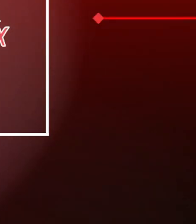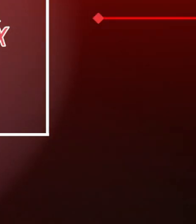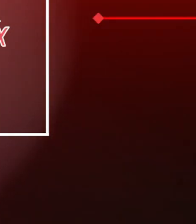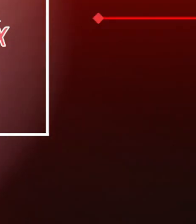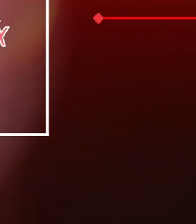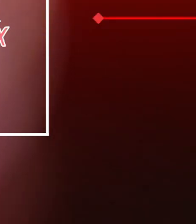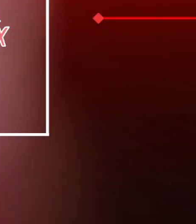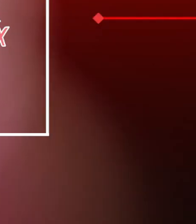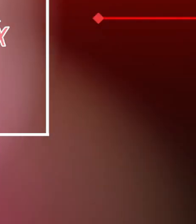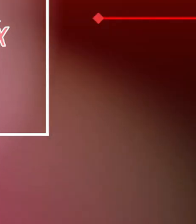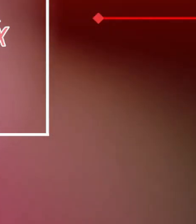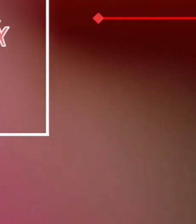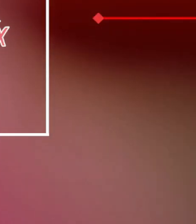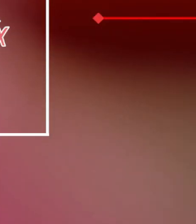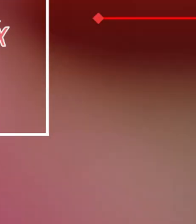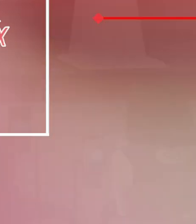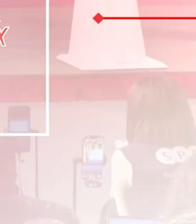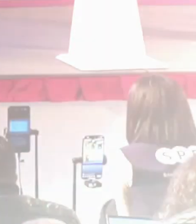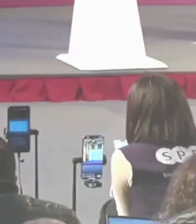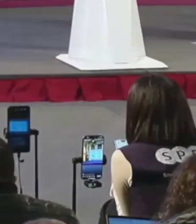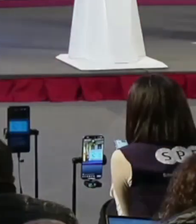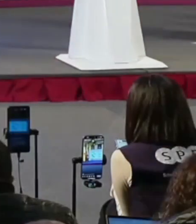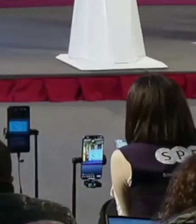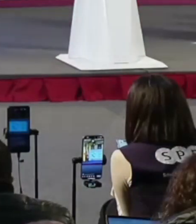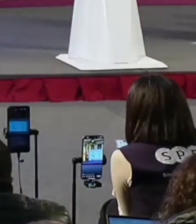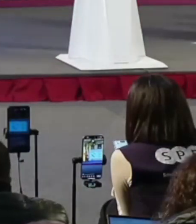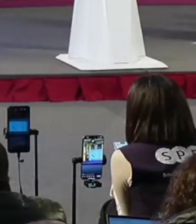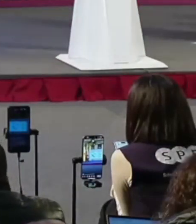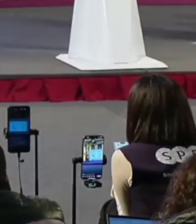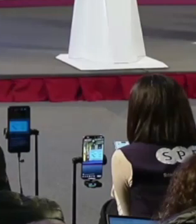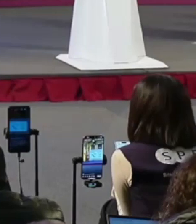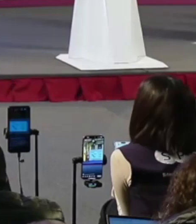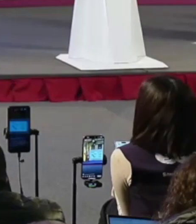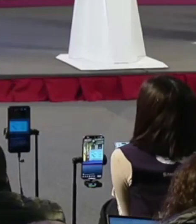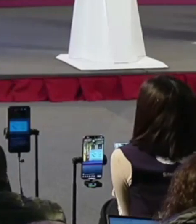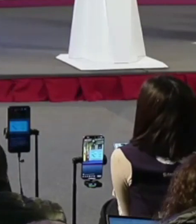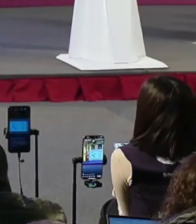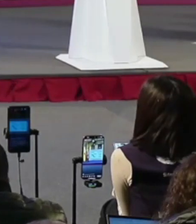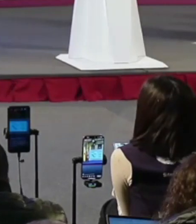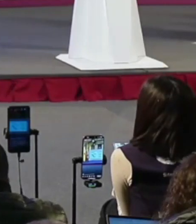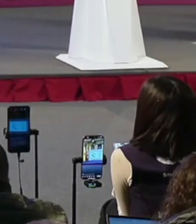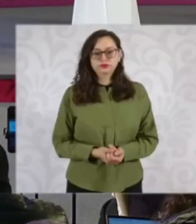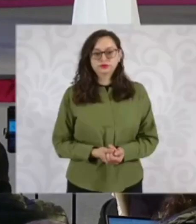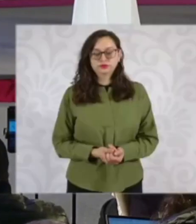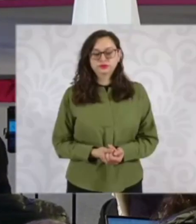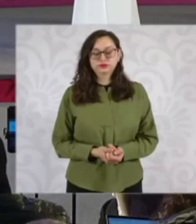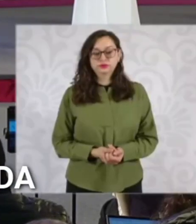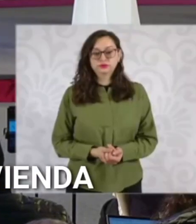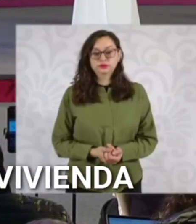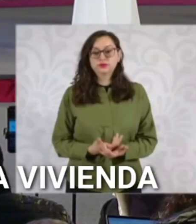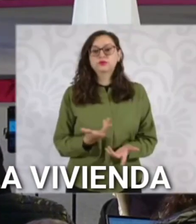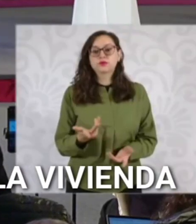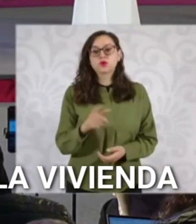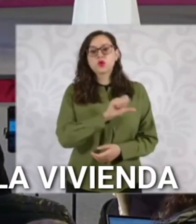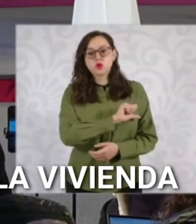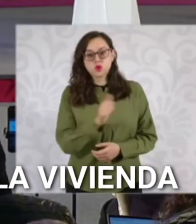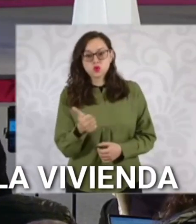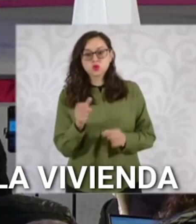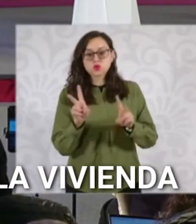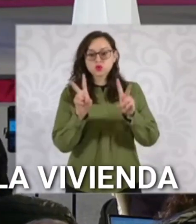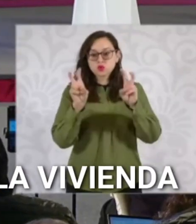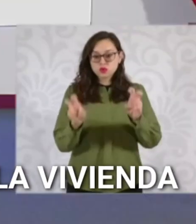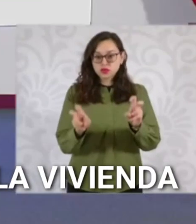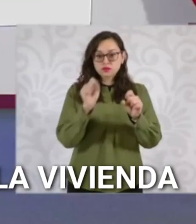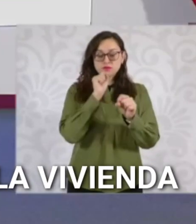En corto, las noticias del día, a través de Poder TV. En temas nacionales, anuncia Gobierno Federal, programa de apoyo